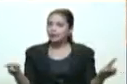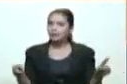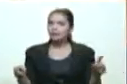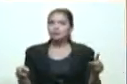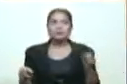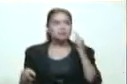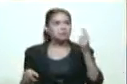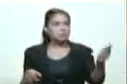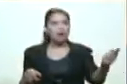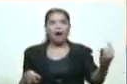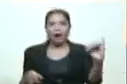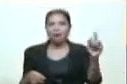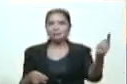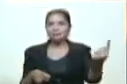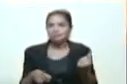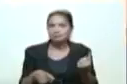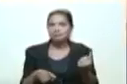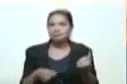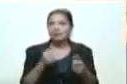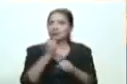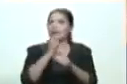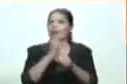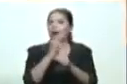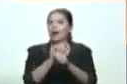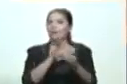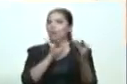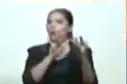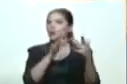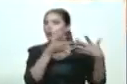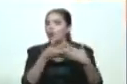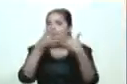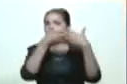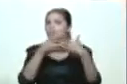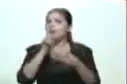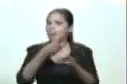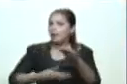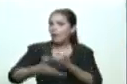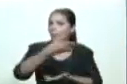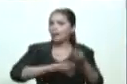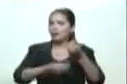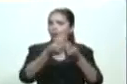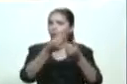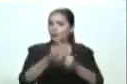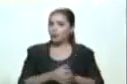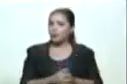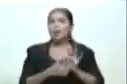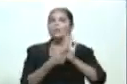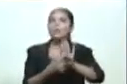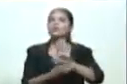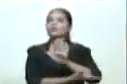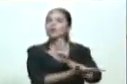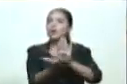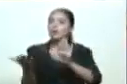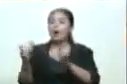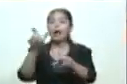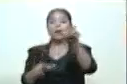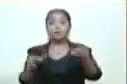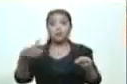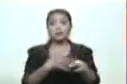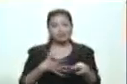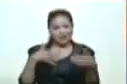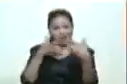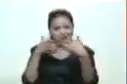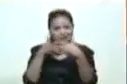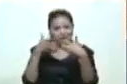también. Trabajemos con los Estados Unidos también en cooperación económica. y demostrémosle a aquellos que quieren la